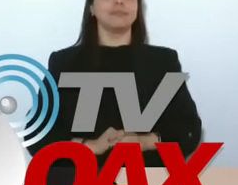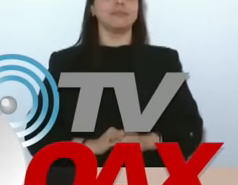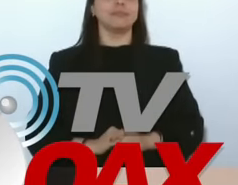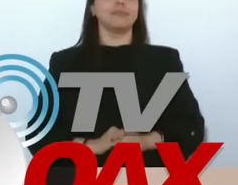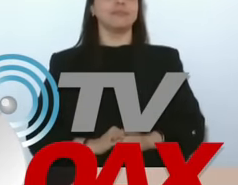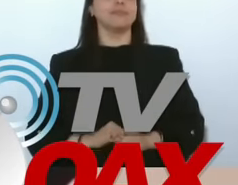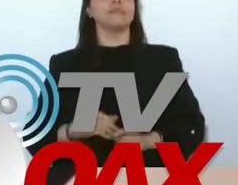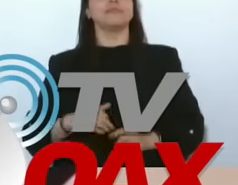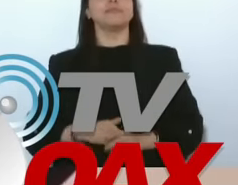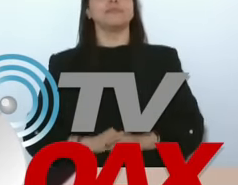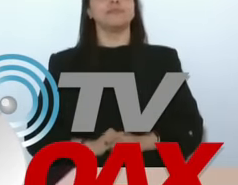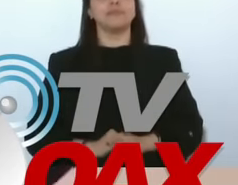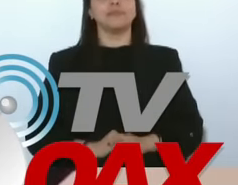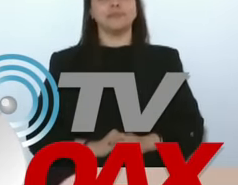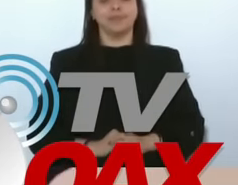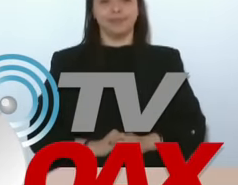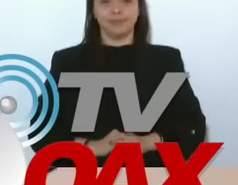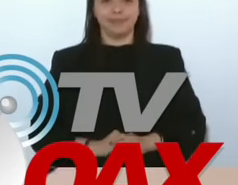Pero